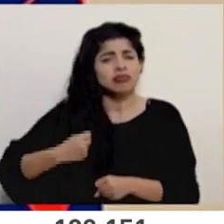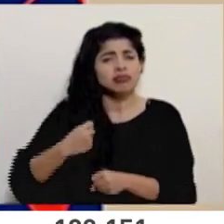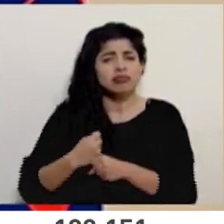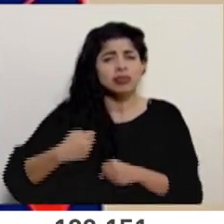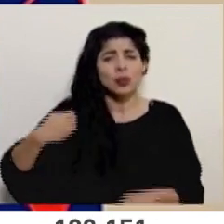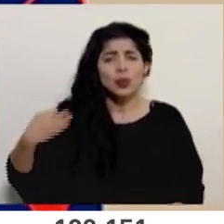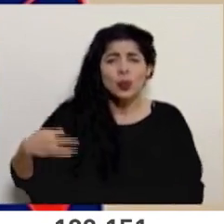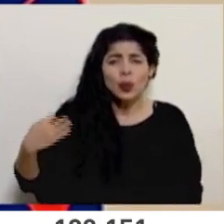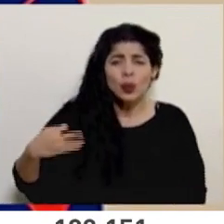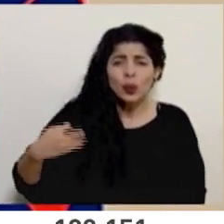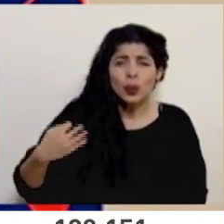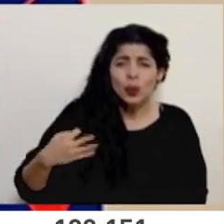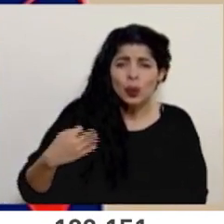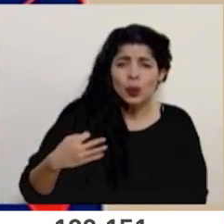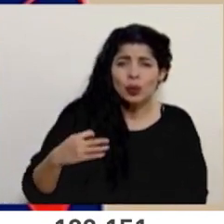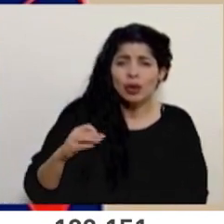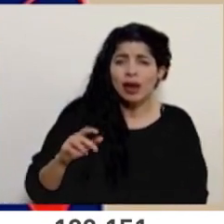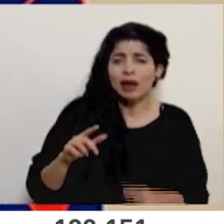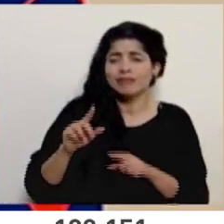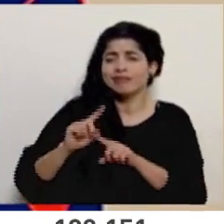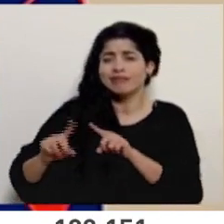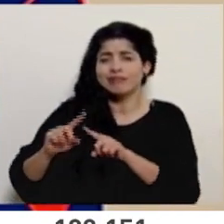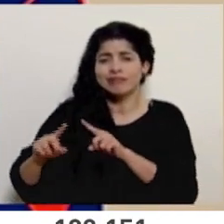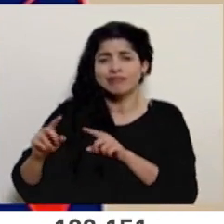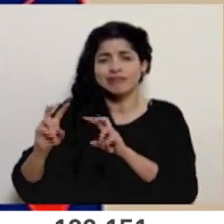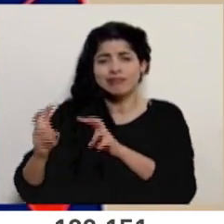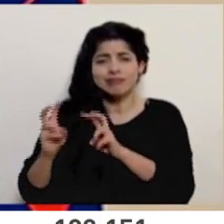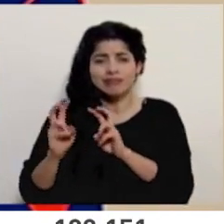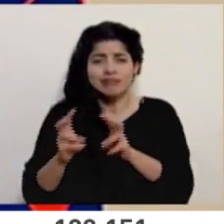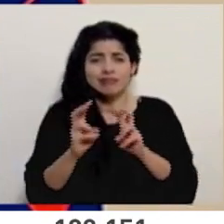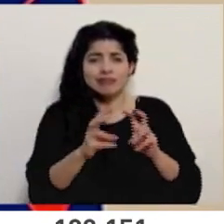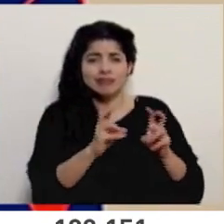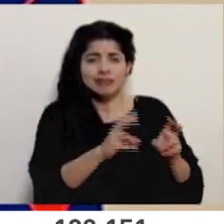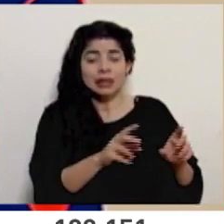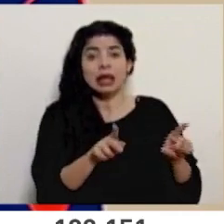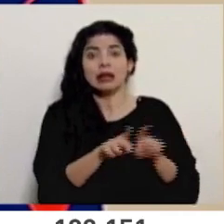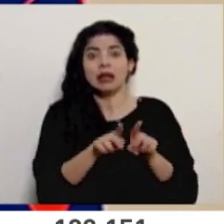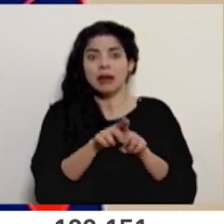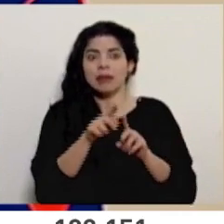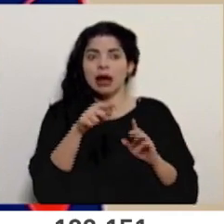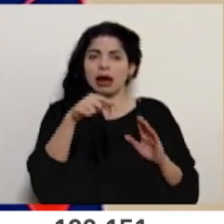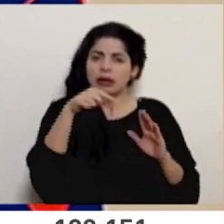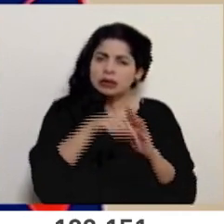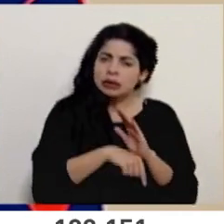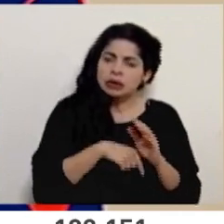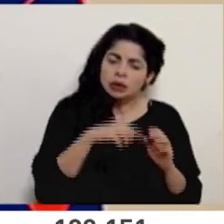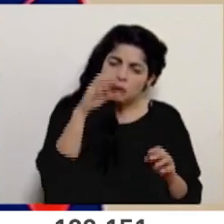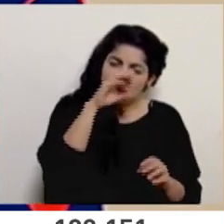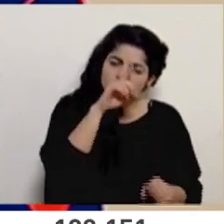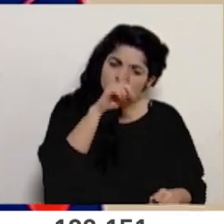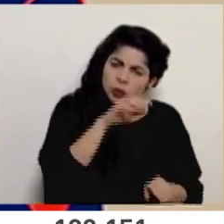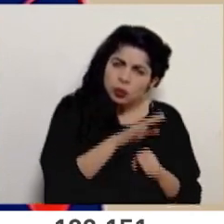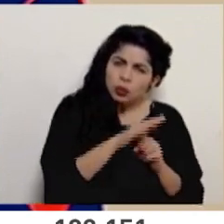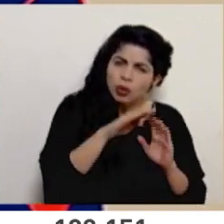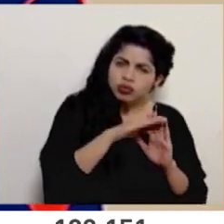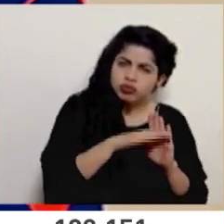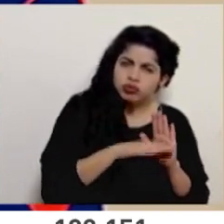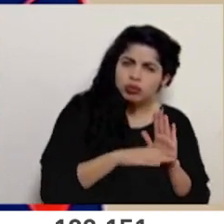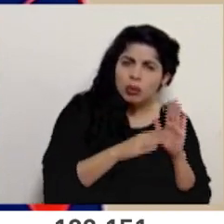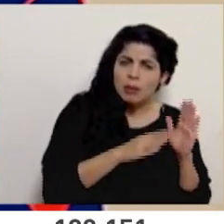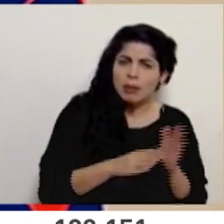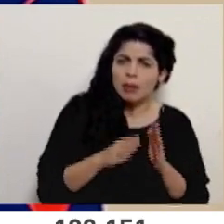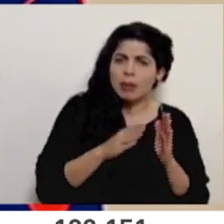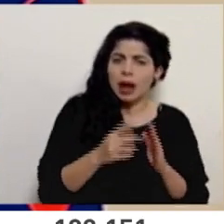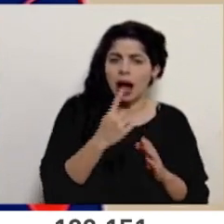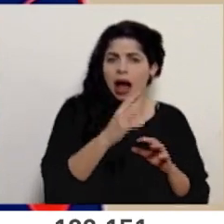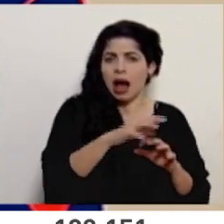días desde sus respectivas tareas y más allá en el cumplimiento de lo que establecen los planes cantonales de prevención